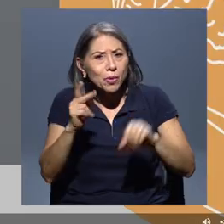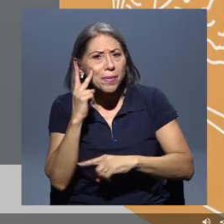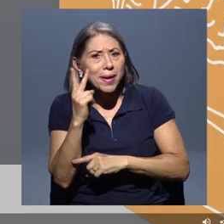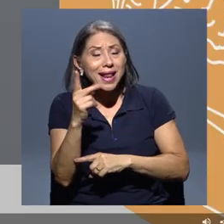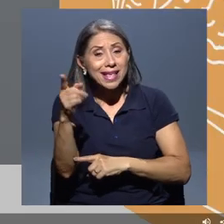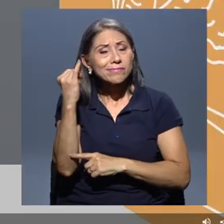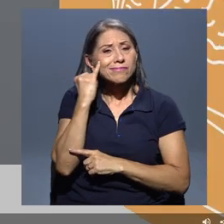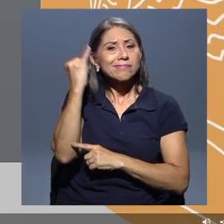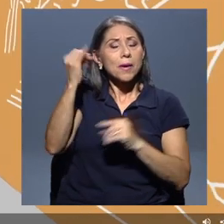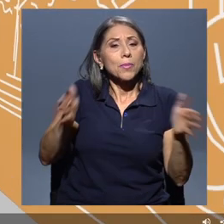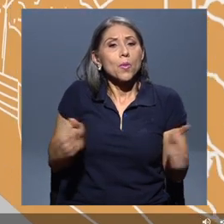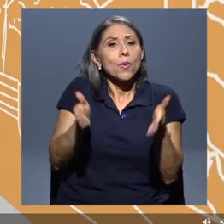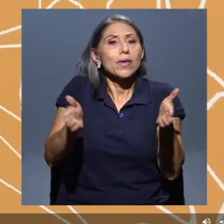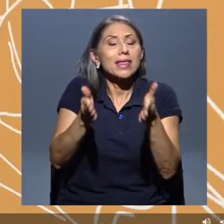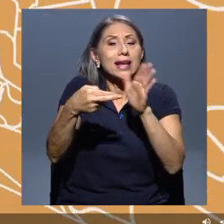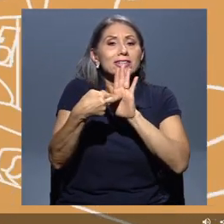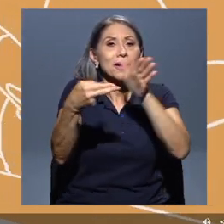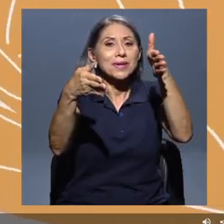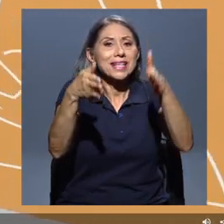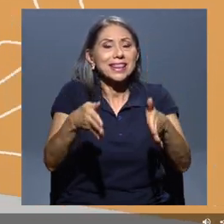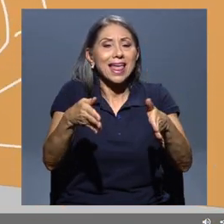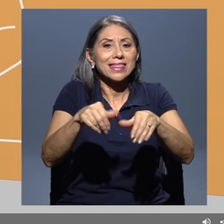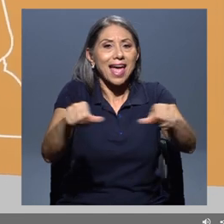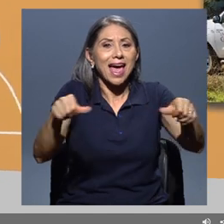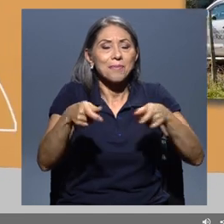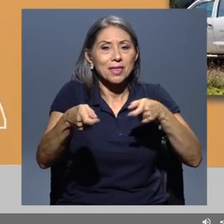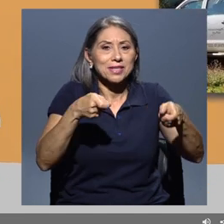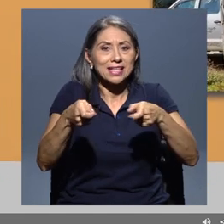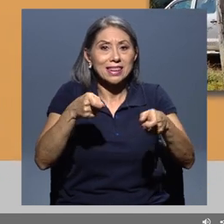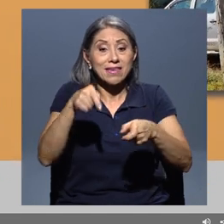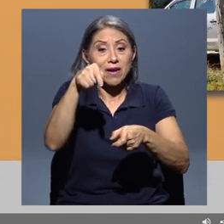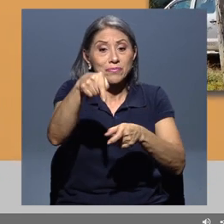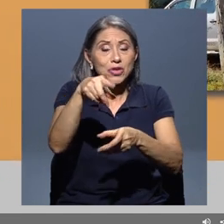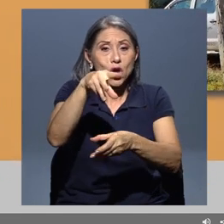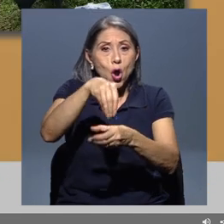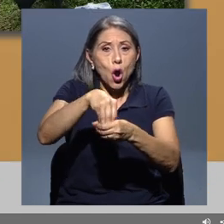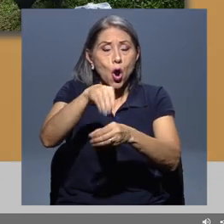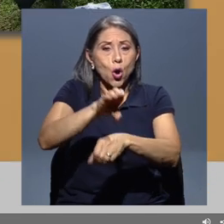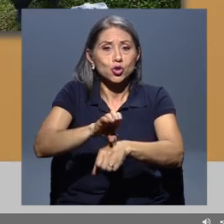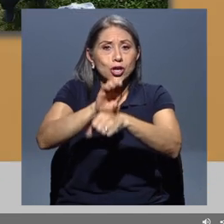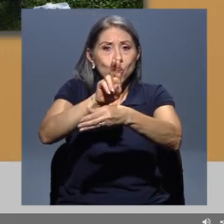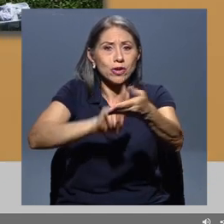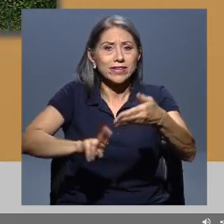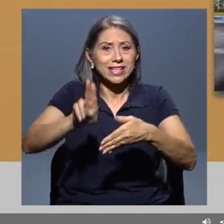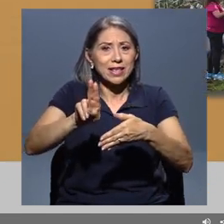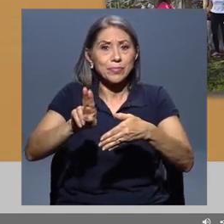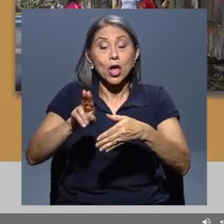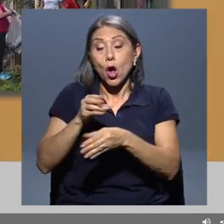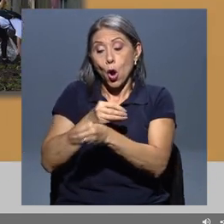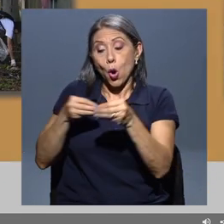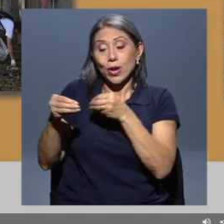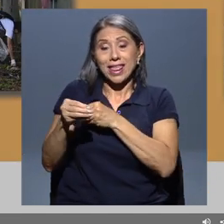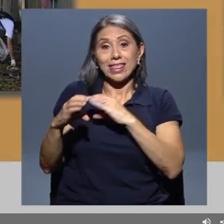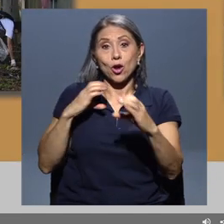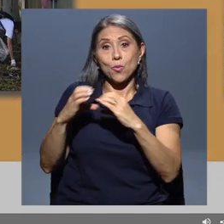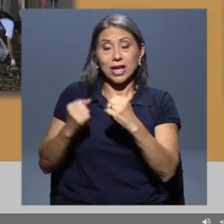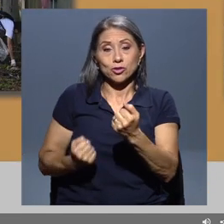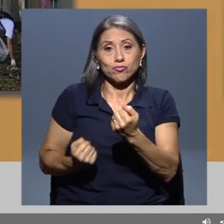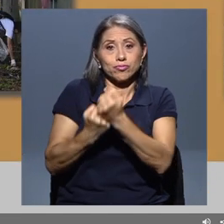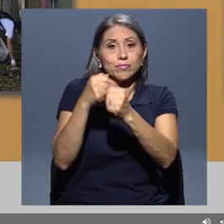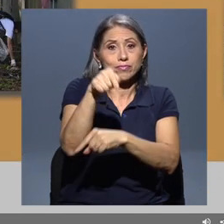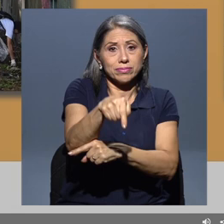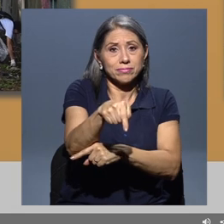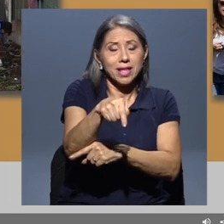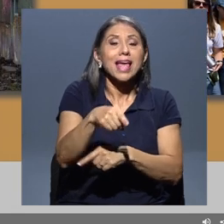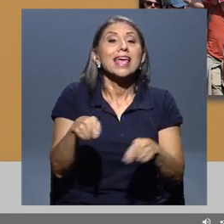iniciativa promovida por la representante del sector administrativo ante el Consejo Universitario, con apoyo de la Unidad de Comunicación de este órgano colegiado,